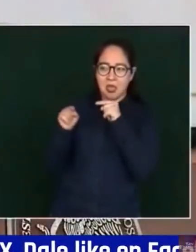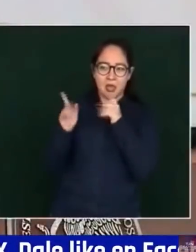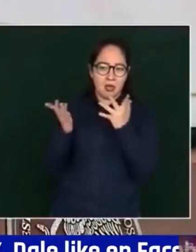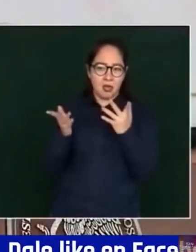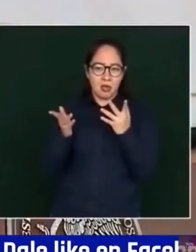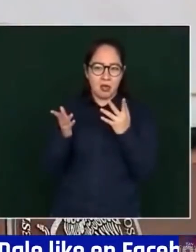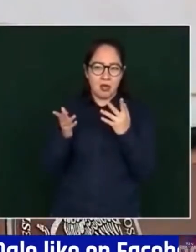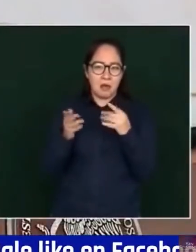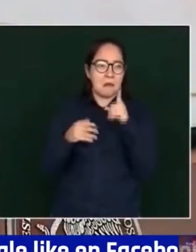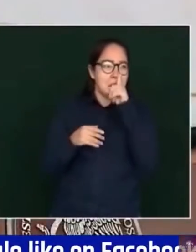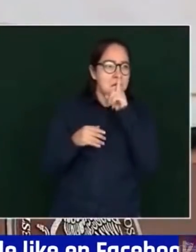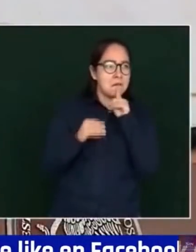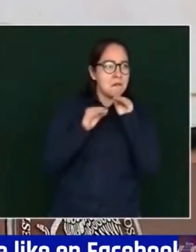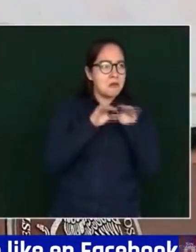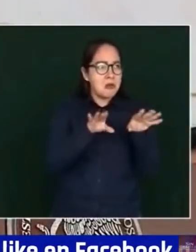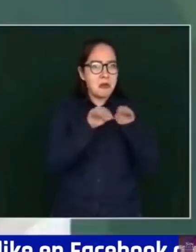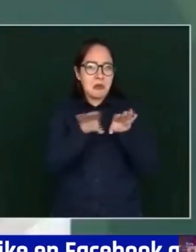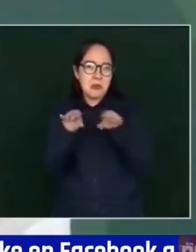derrocarlo de esa manera,